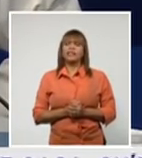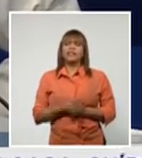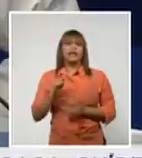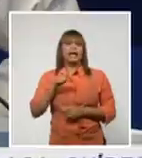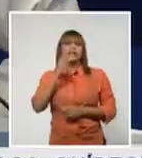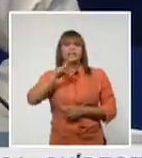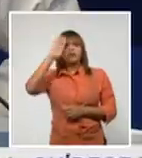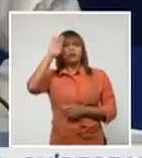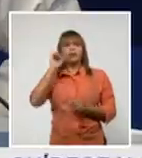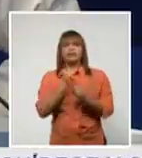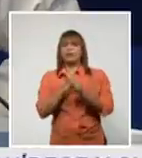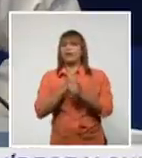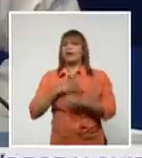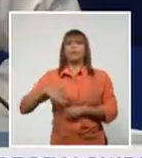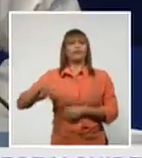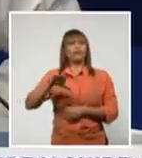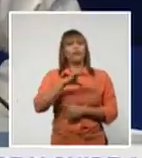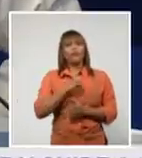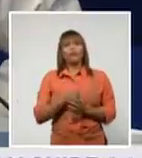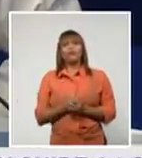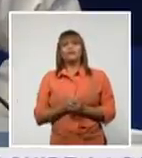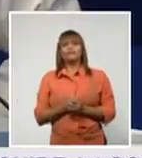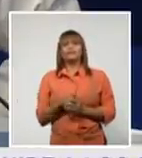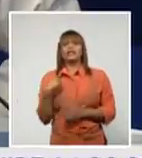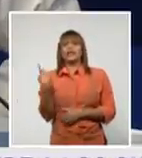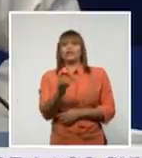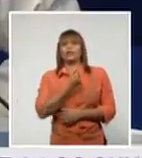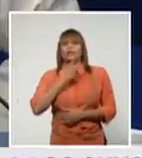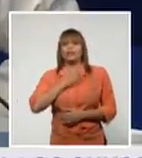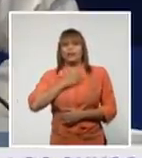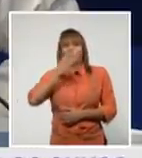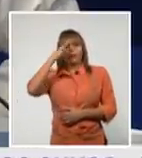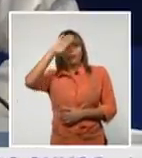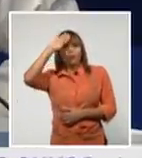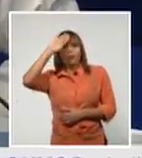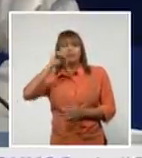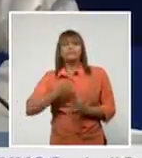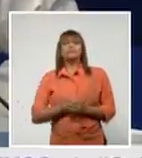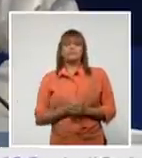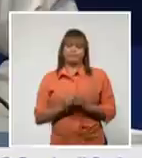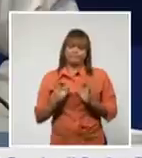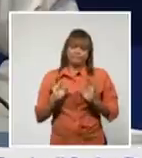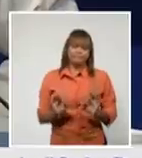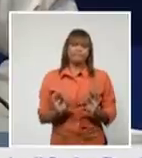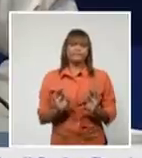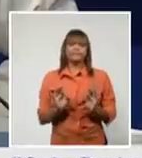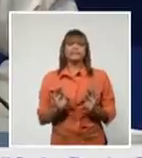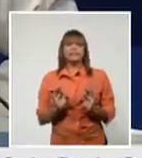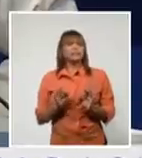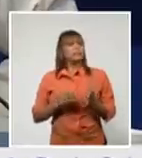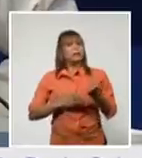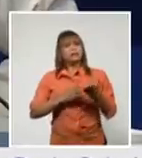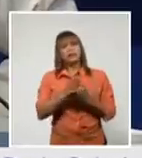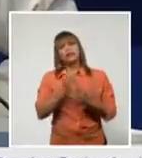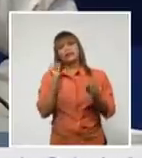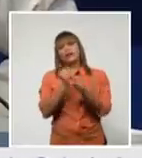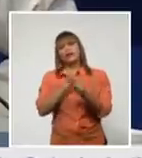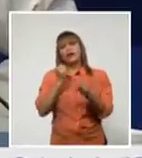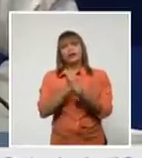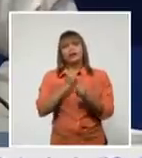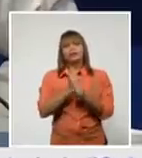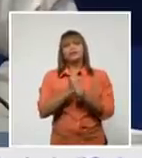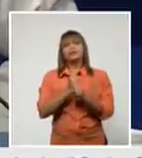trabajamos, esta es nuestra Cuba y que indiscutiblemente se va a seguir trabajando con